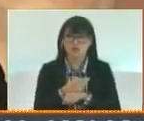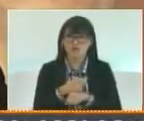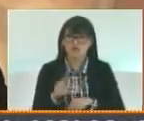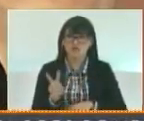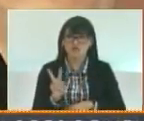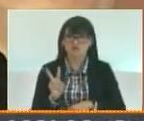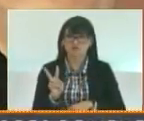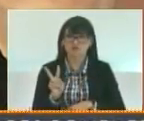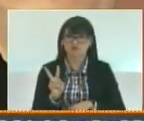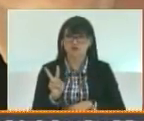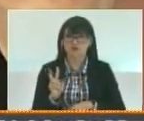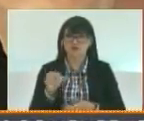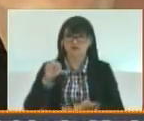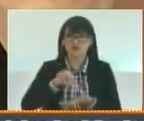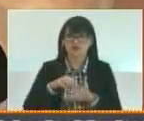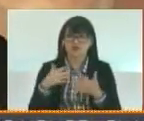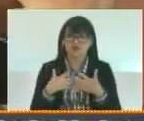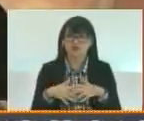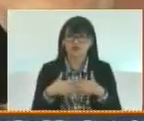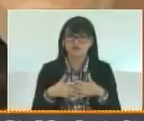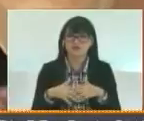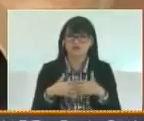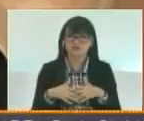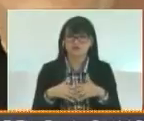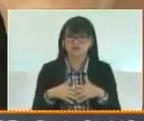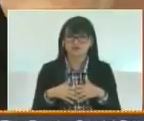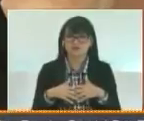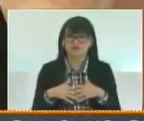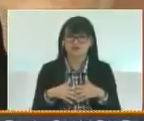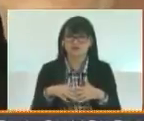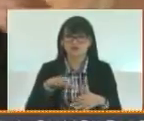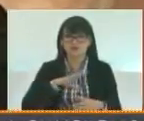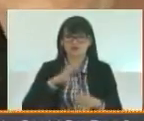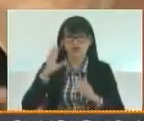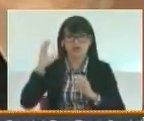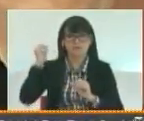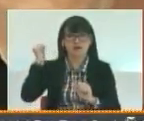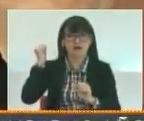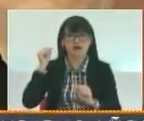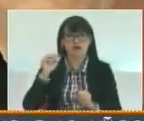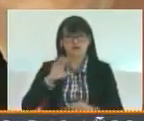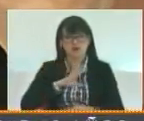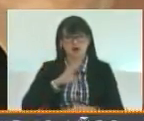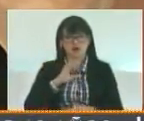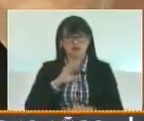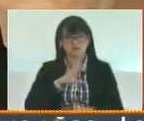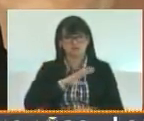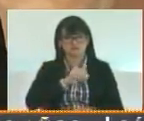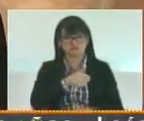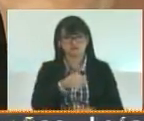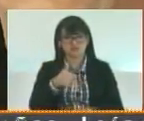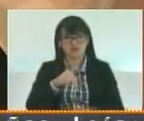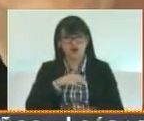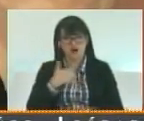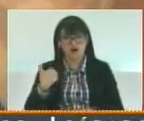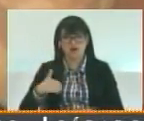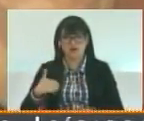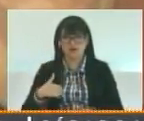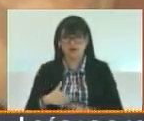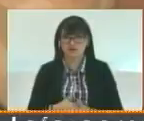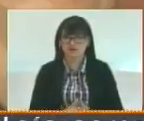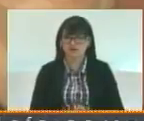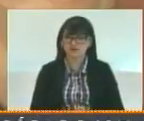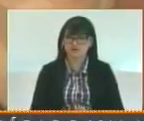para que instale los centros de votación en nuestra embajada y en nuestros consulados en Canadá. En Canadá